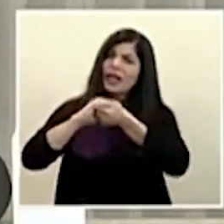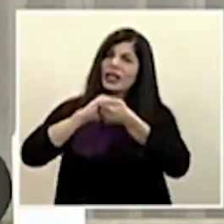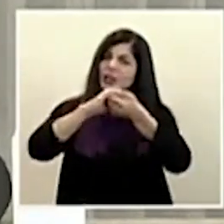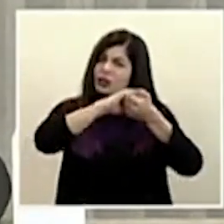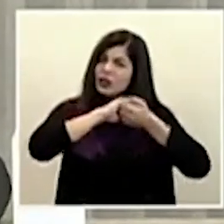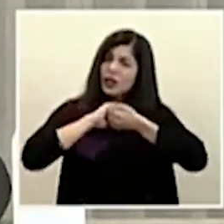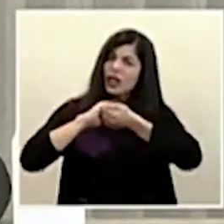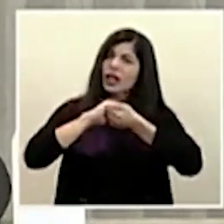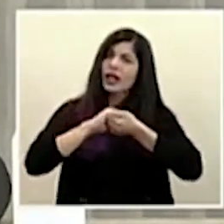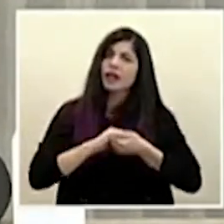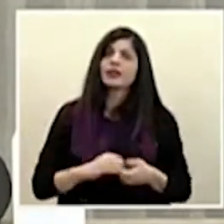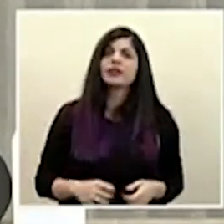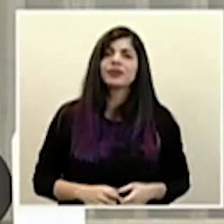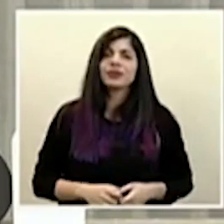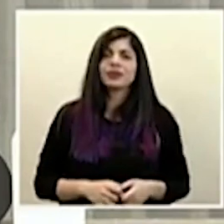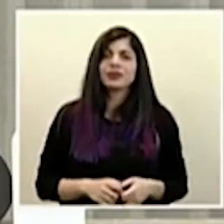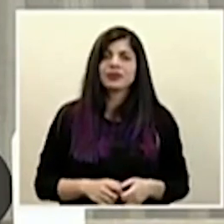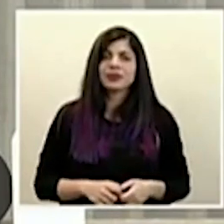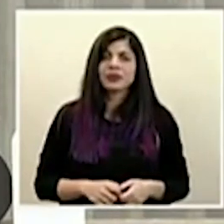y solidaridad.